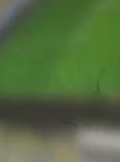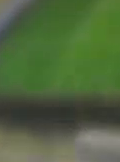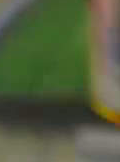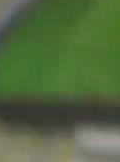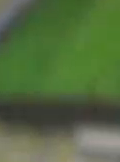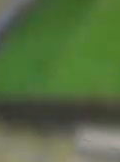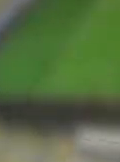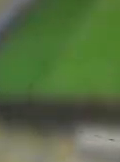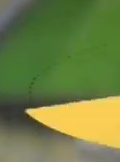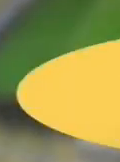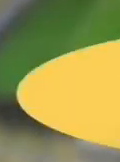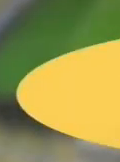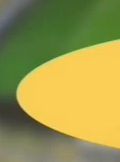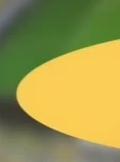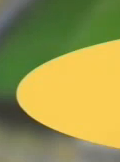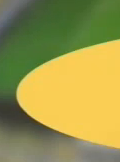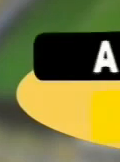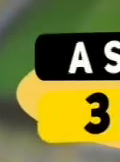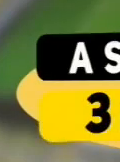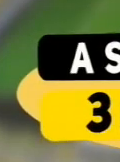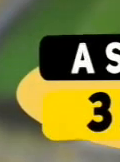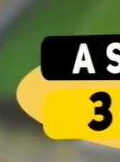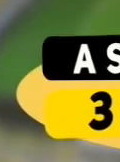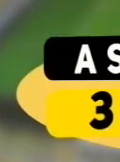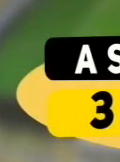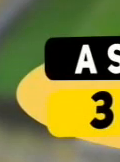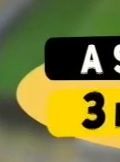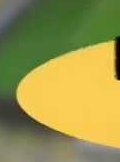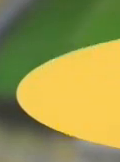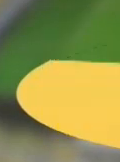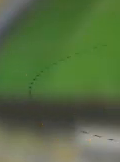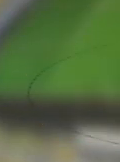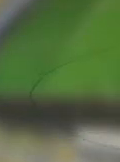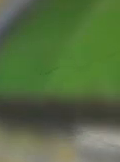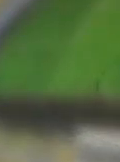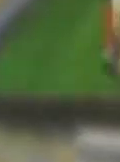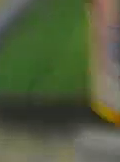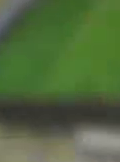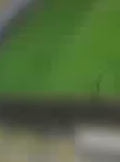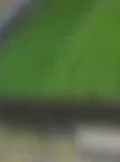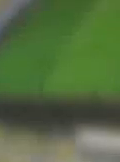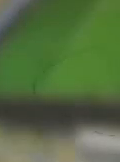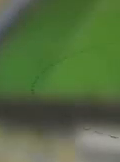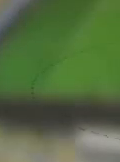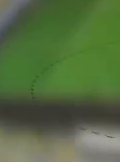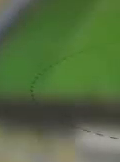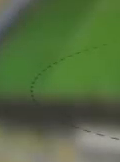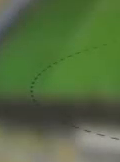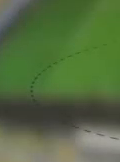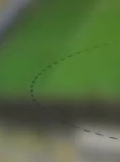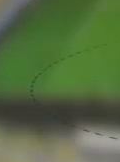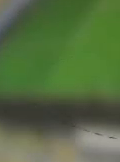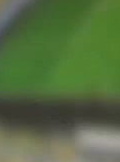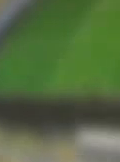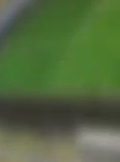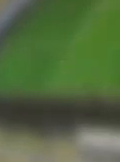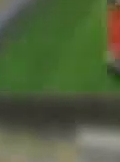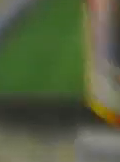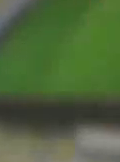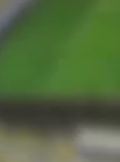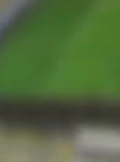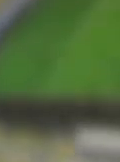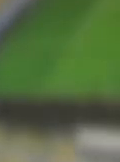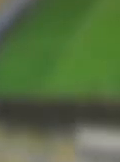mi comisariato o con tu canillita favorito a solo $3. Síguenos en Facebook, Twitter, YouTube, Instagram, arroba